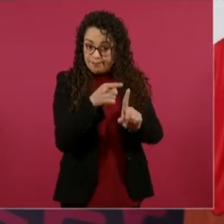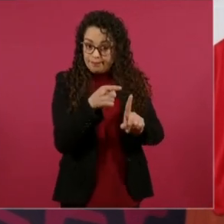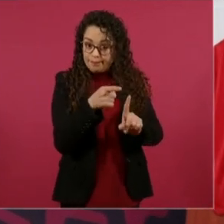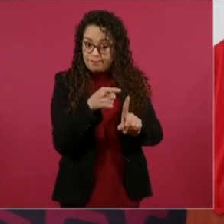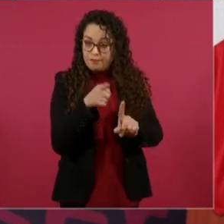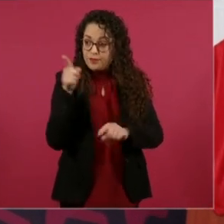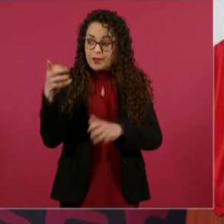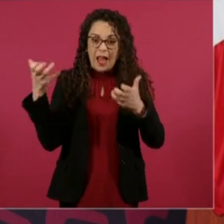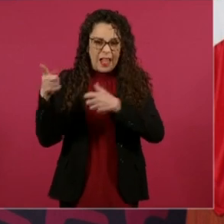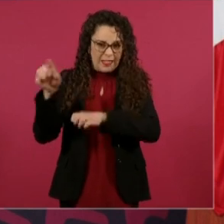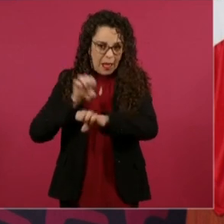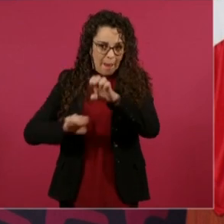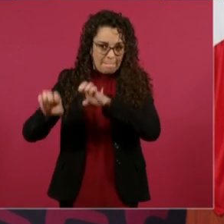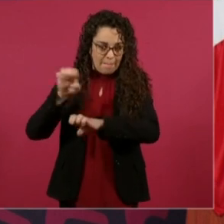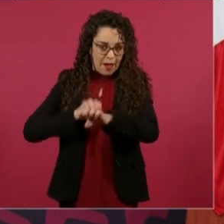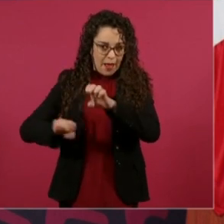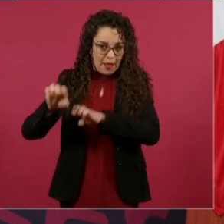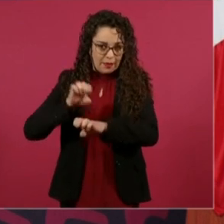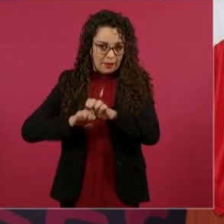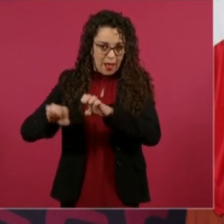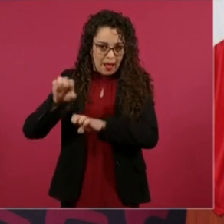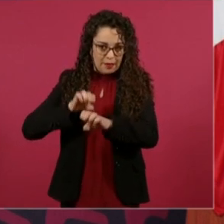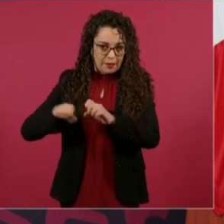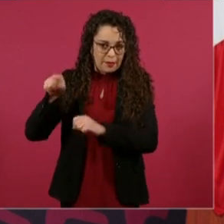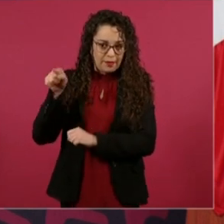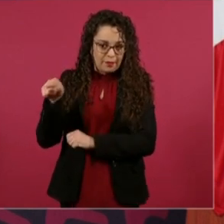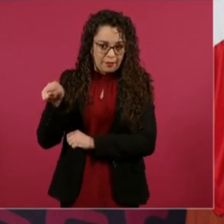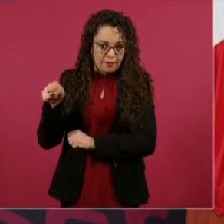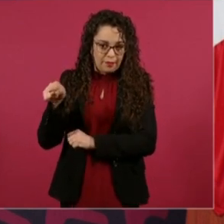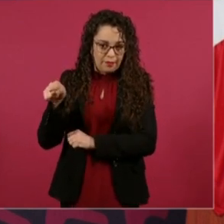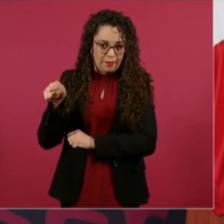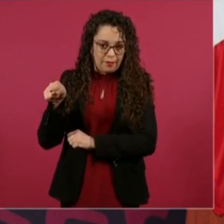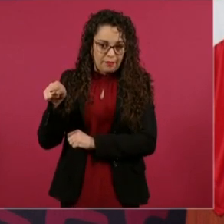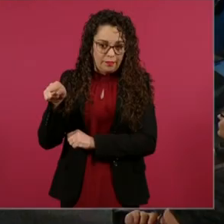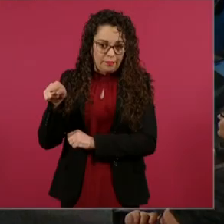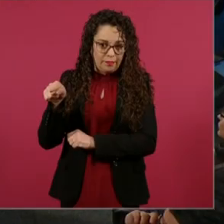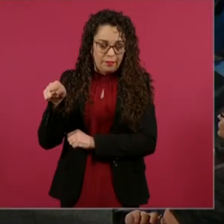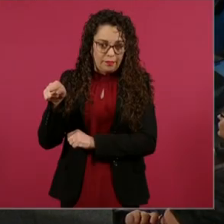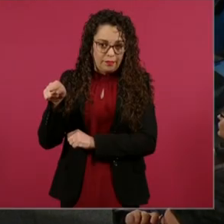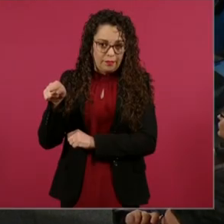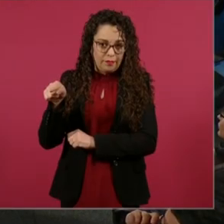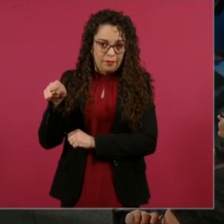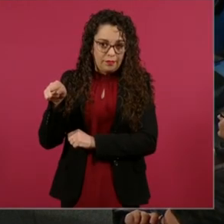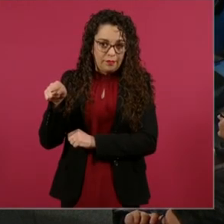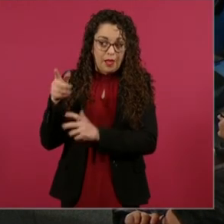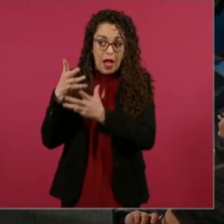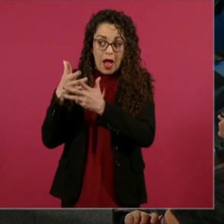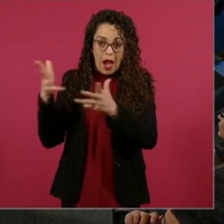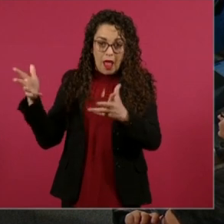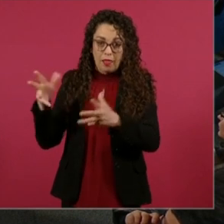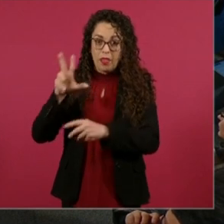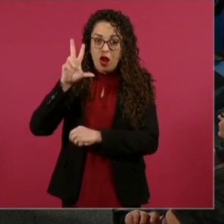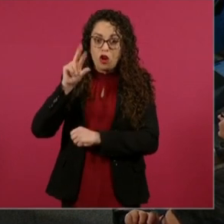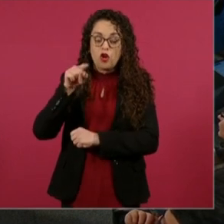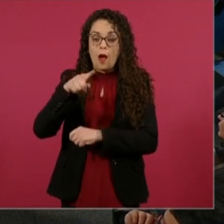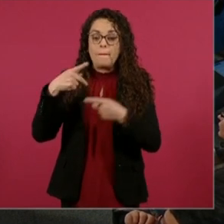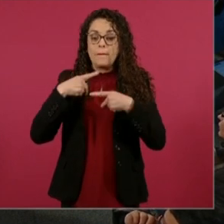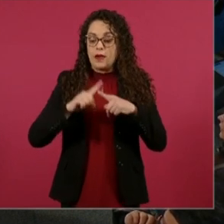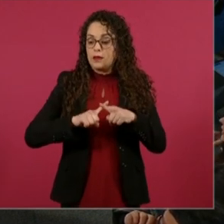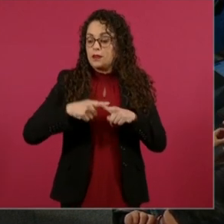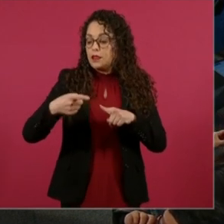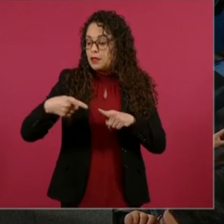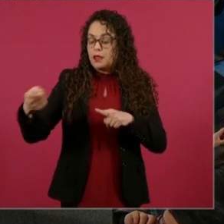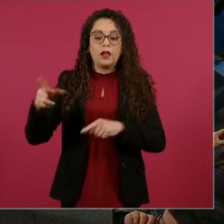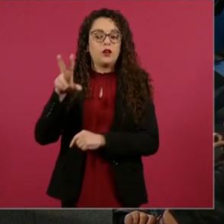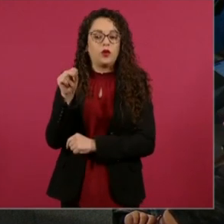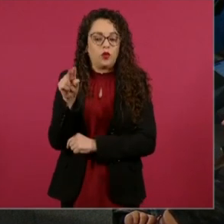empresas constructoras, no contratistas, constructoras, que se cuentan con